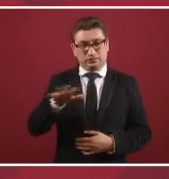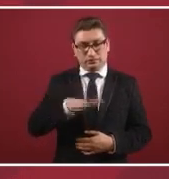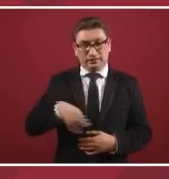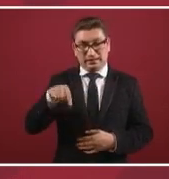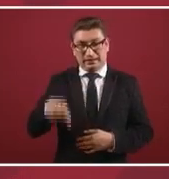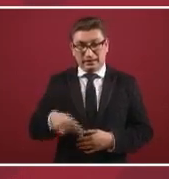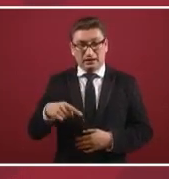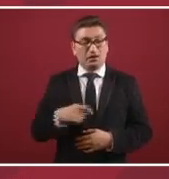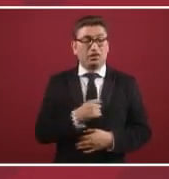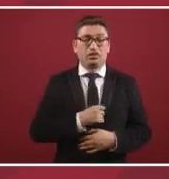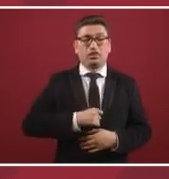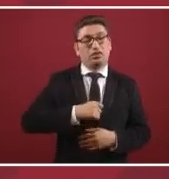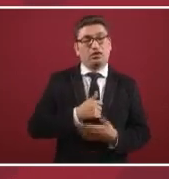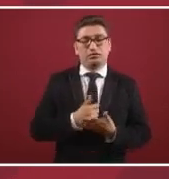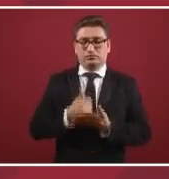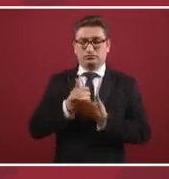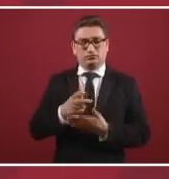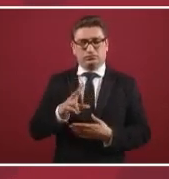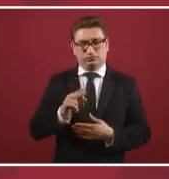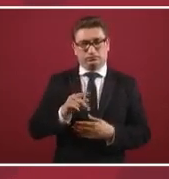partes, en las